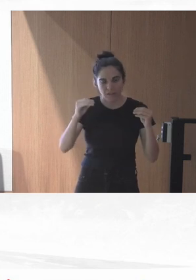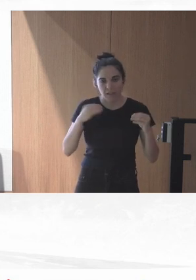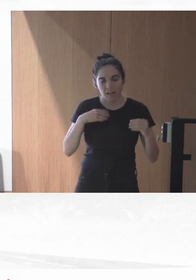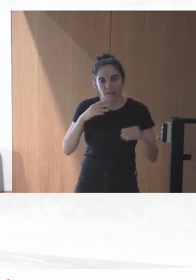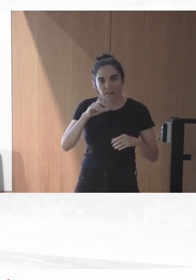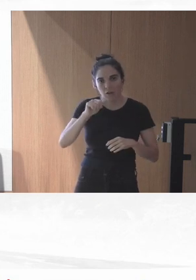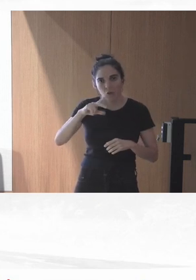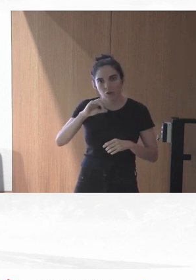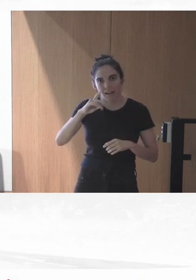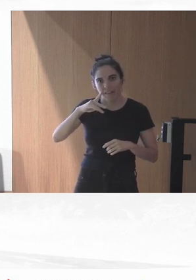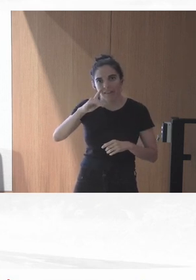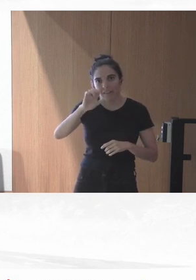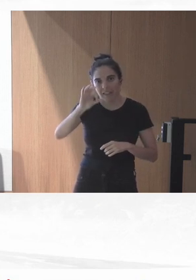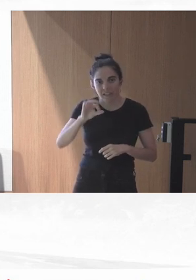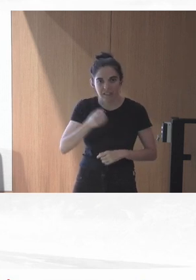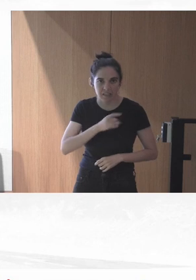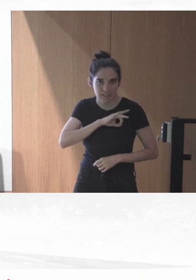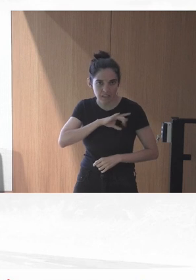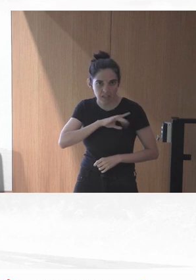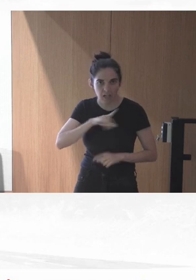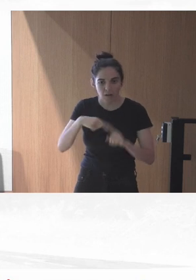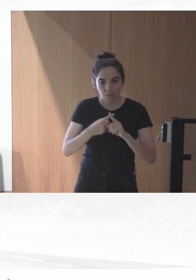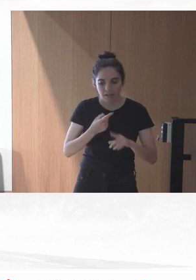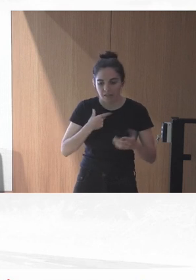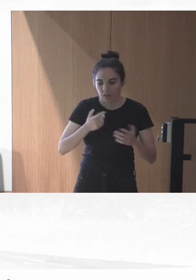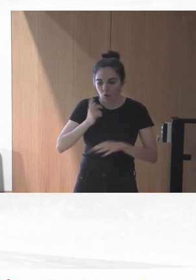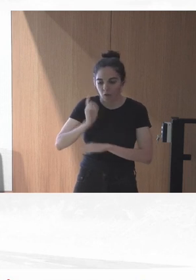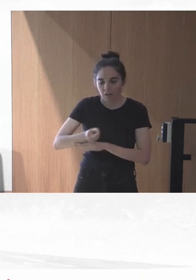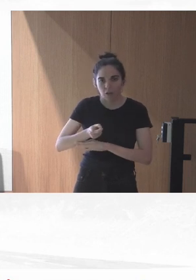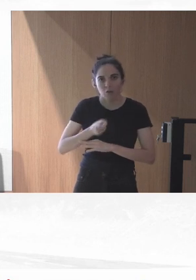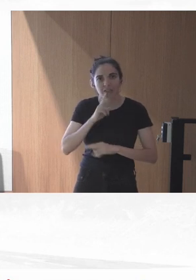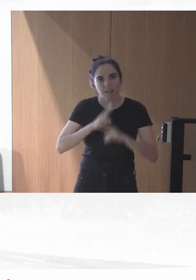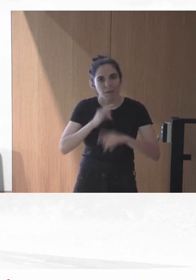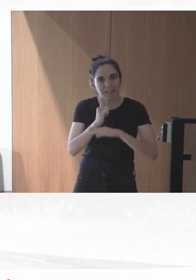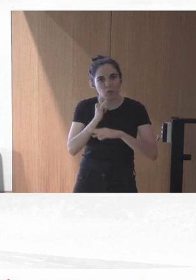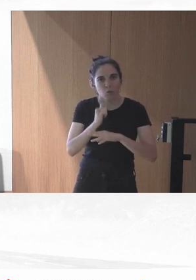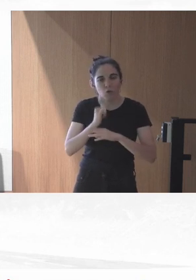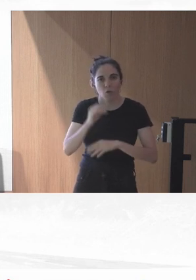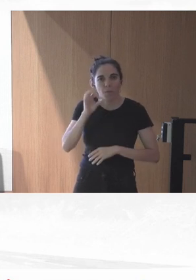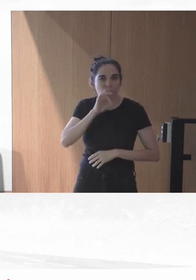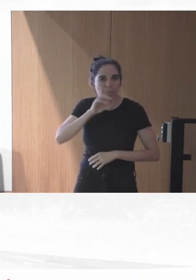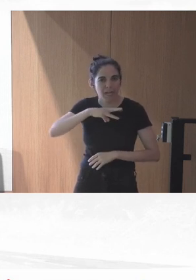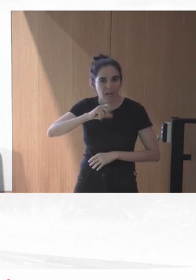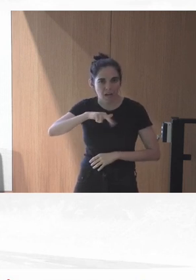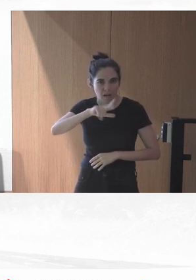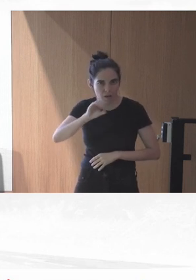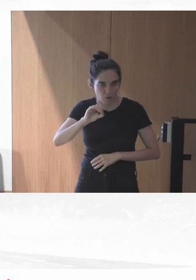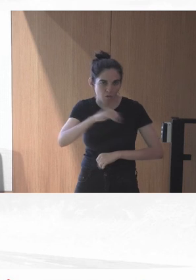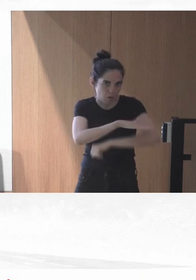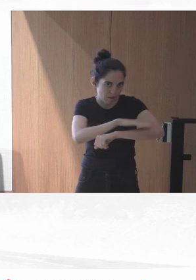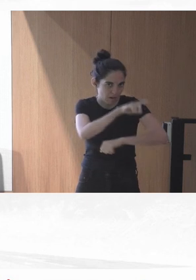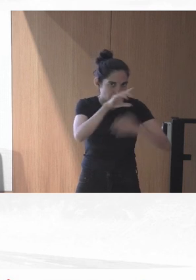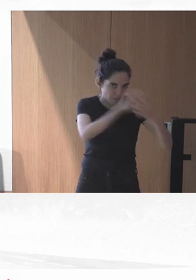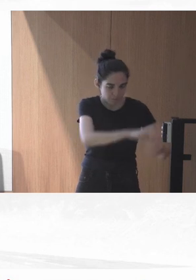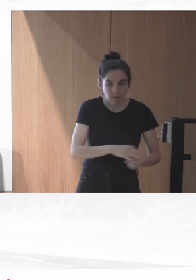Chile y dirijo un Instituto Milenio, que es una iniciativa del gobierno. Gracias a los